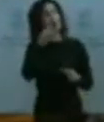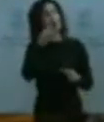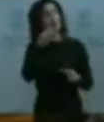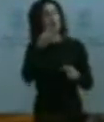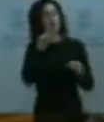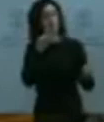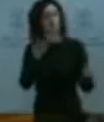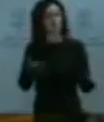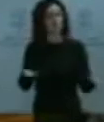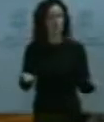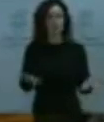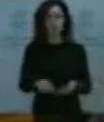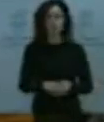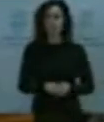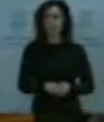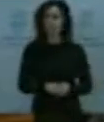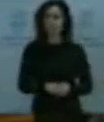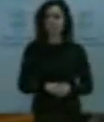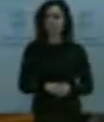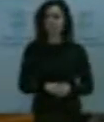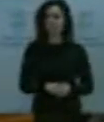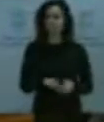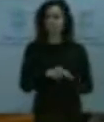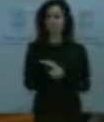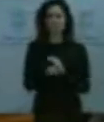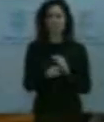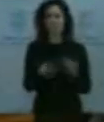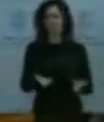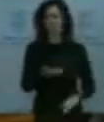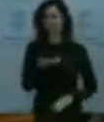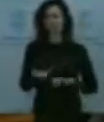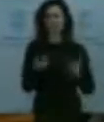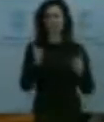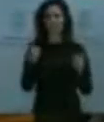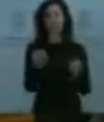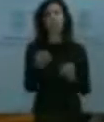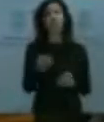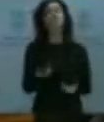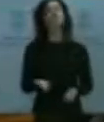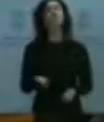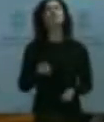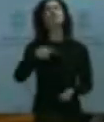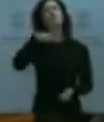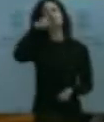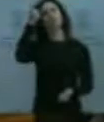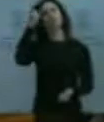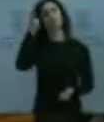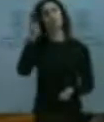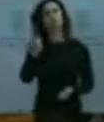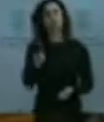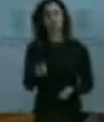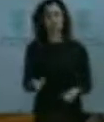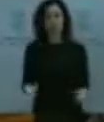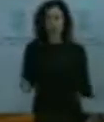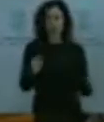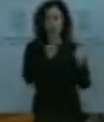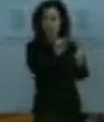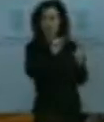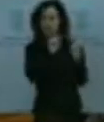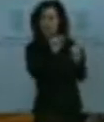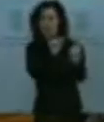gestión. Lo único que hay es soberbia. Discutir con usted puede llegar a ser desesperante. Es discutir con alguien